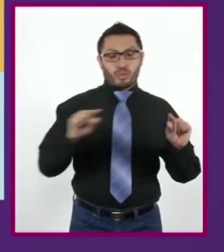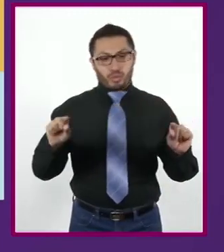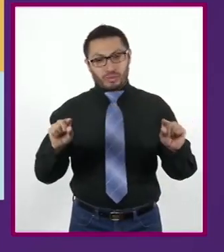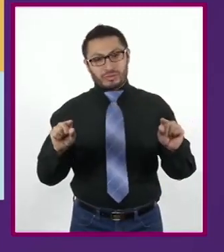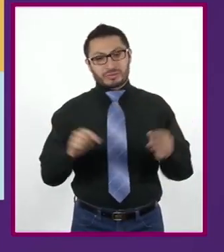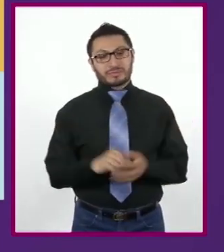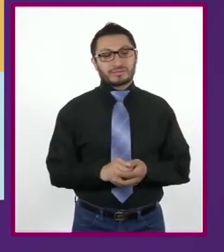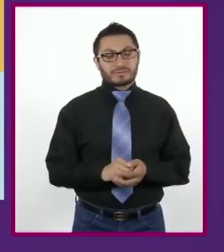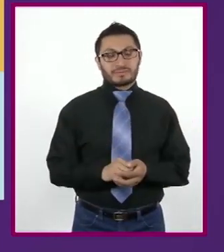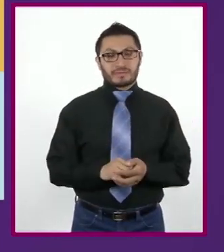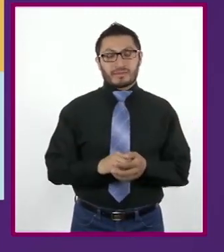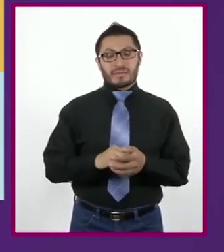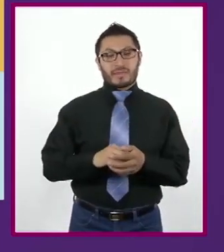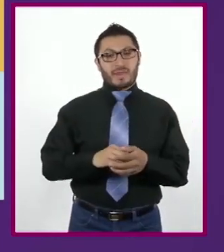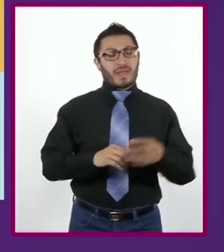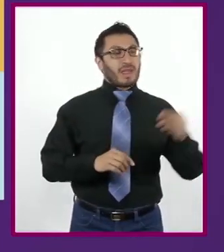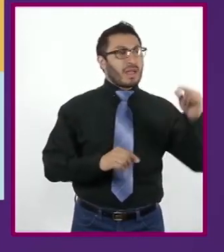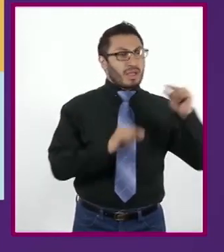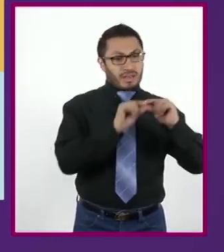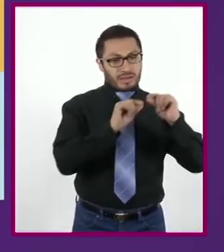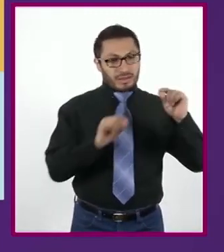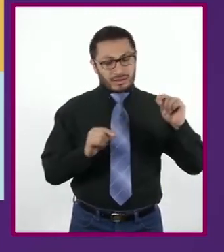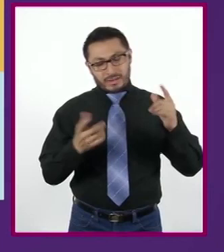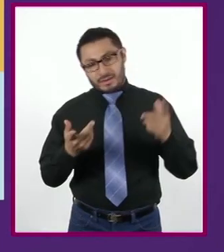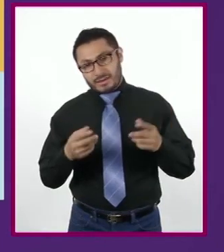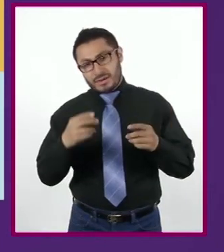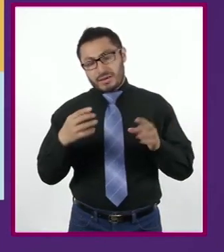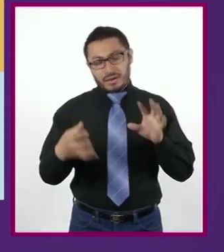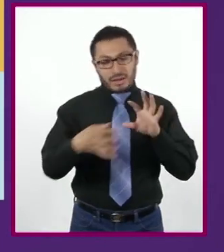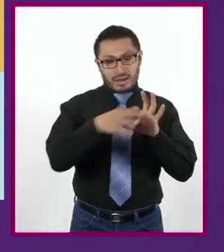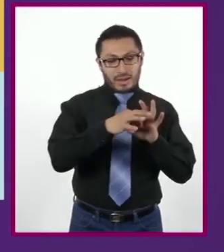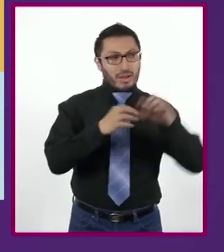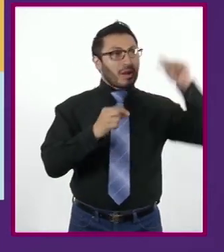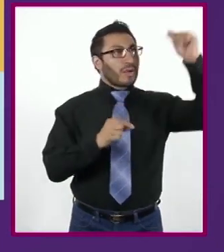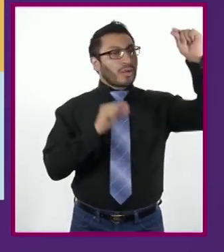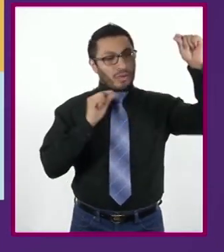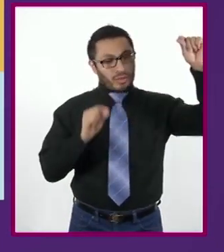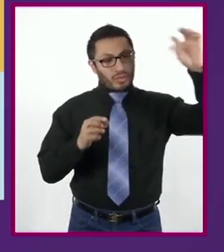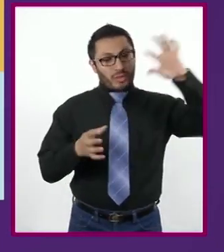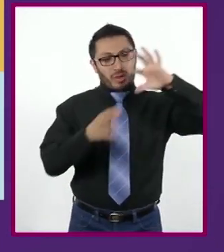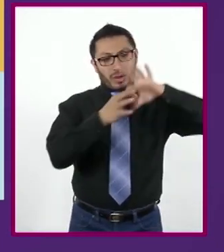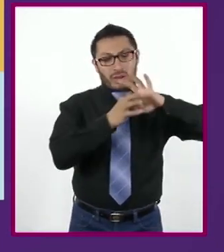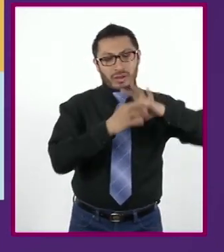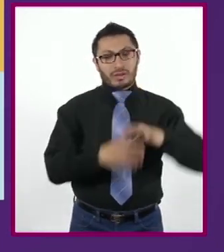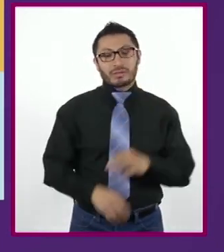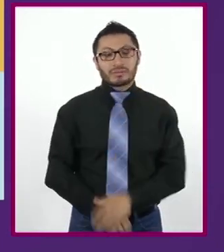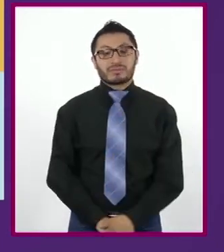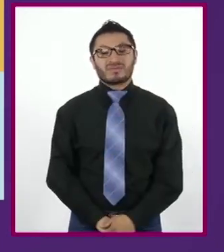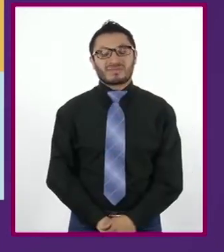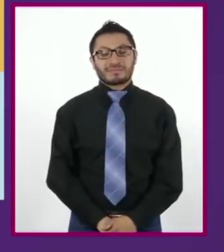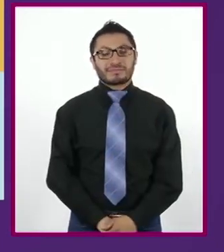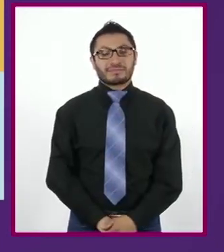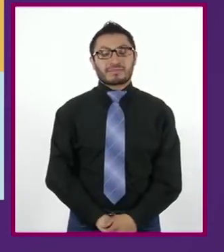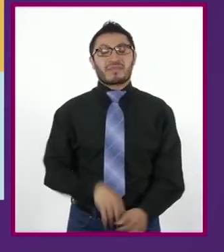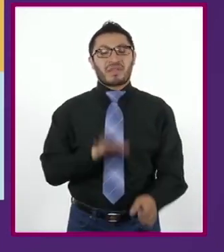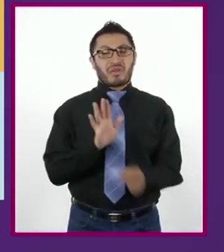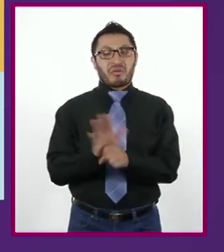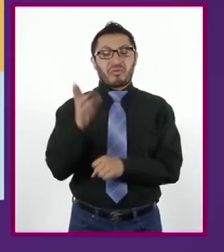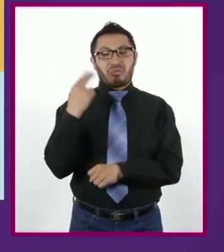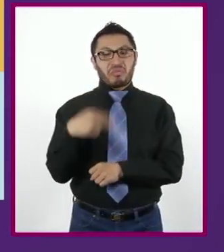Segmento que une 2 vértices no consecutivos de un polígono. ¿Ya tienes la